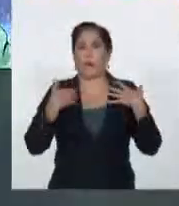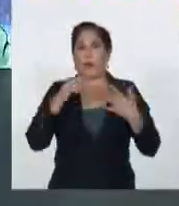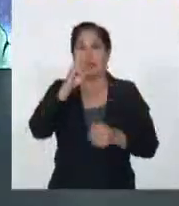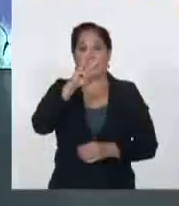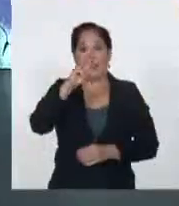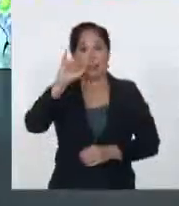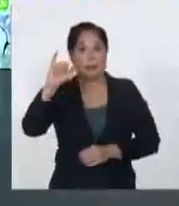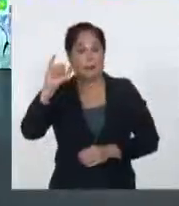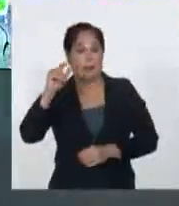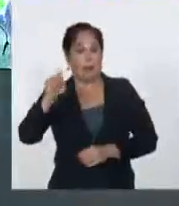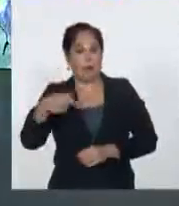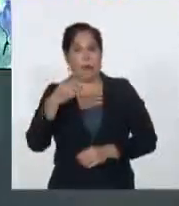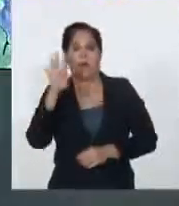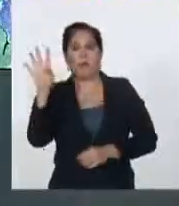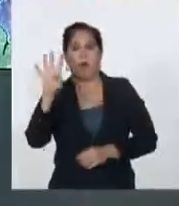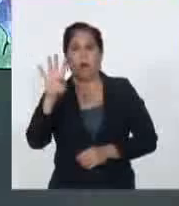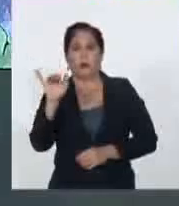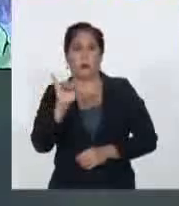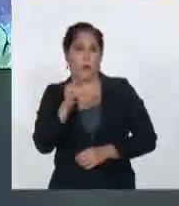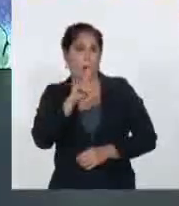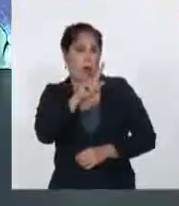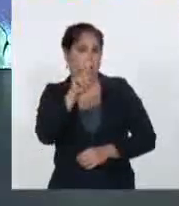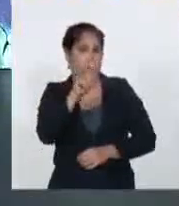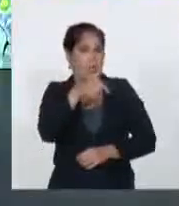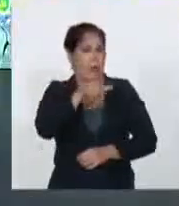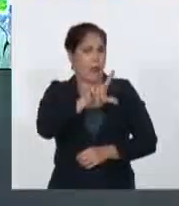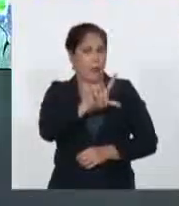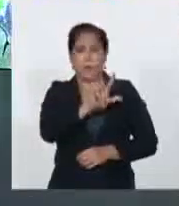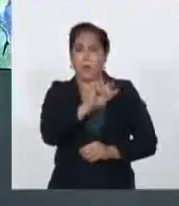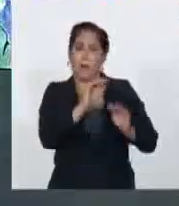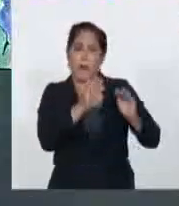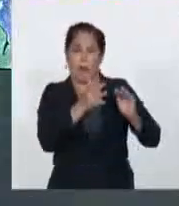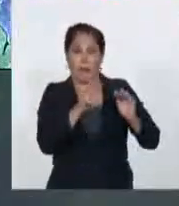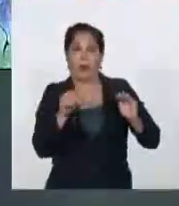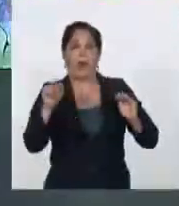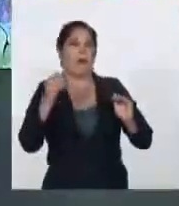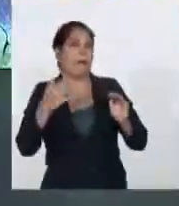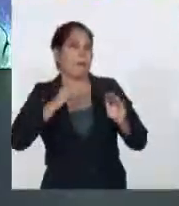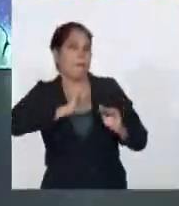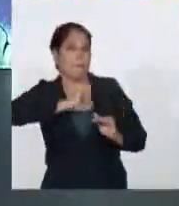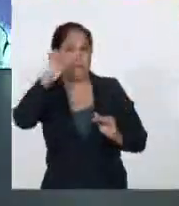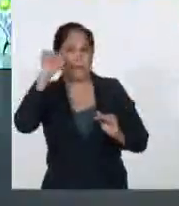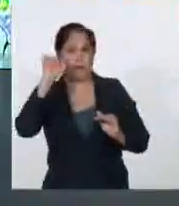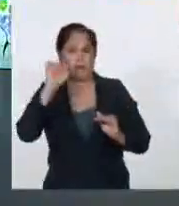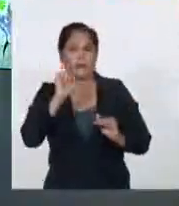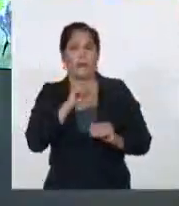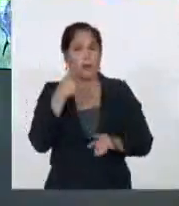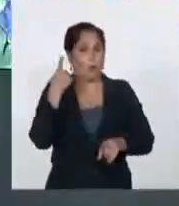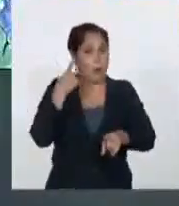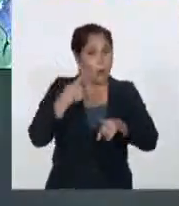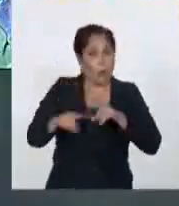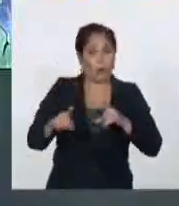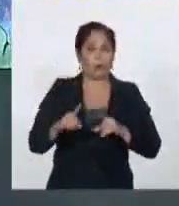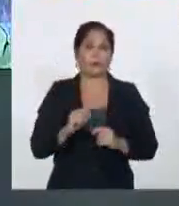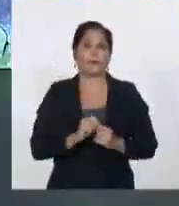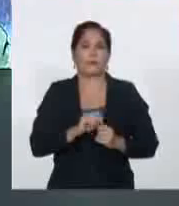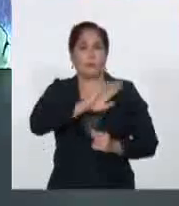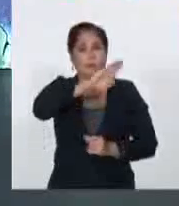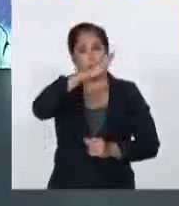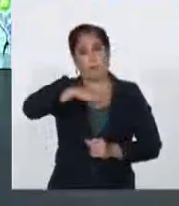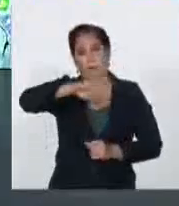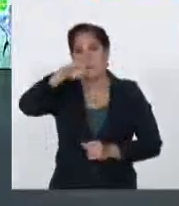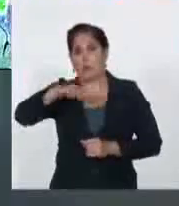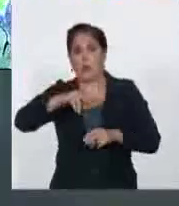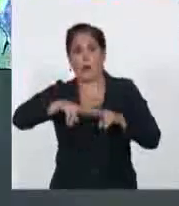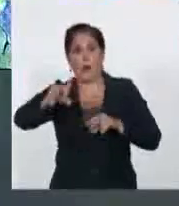récord anterior también del 11 de julio pasado, con 36,2 grados Celsius. En Pinares de Mayarí, estación montañosa de la provincia de Holguín,